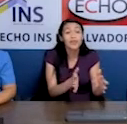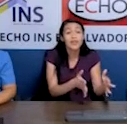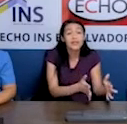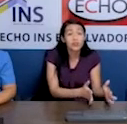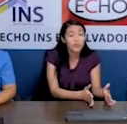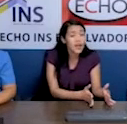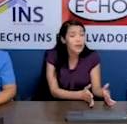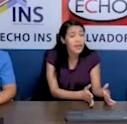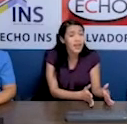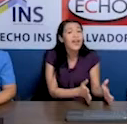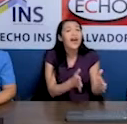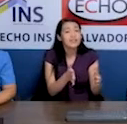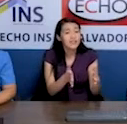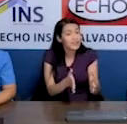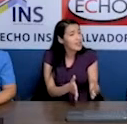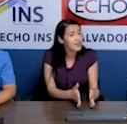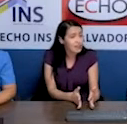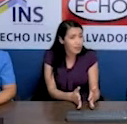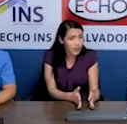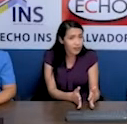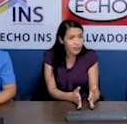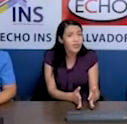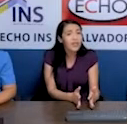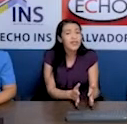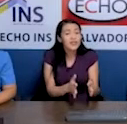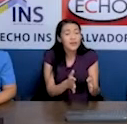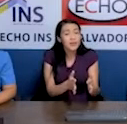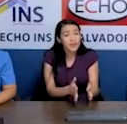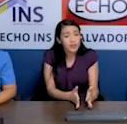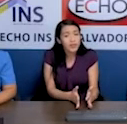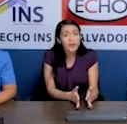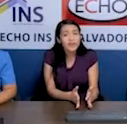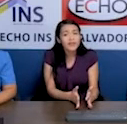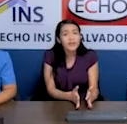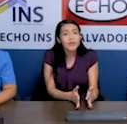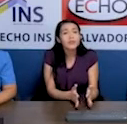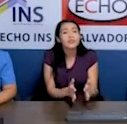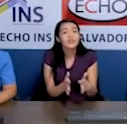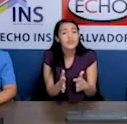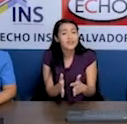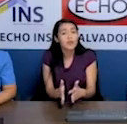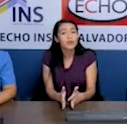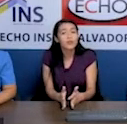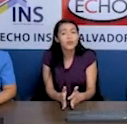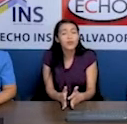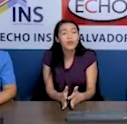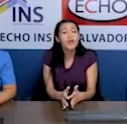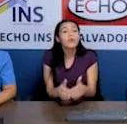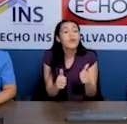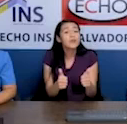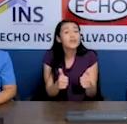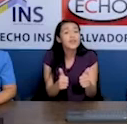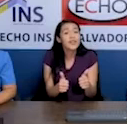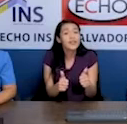porque dependiendo su causa, así va a ser el tratamiento. Y dependiendo también el tratamiento, si este es